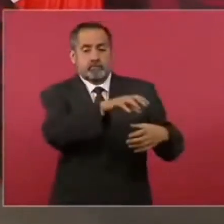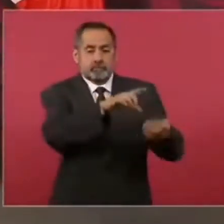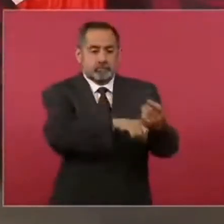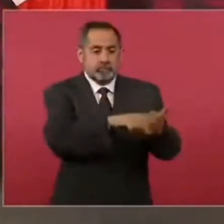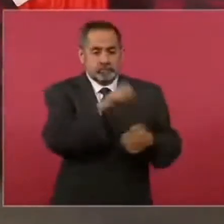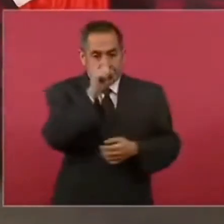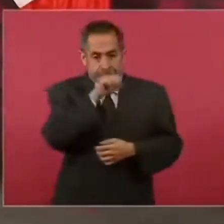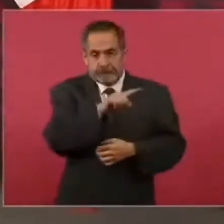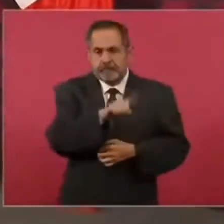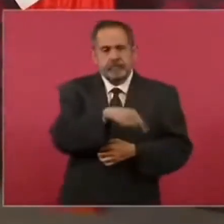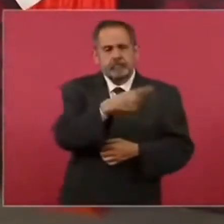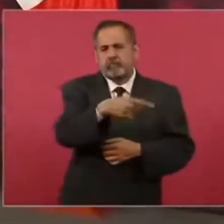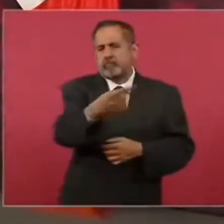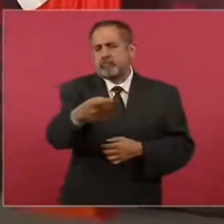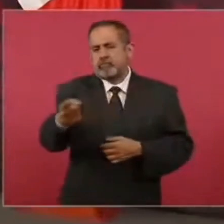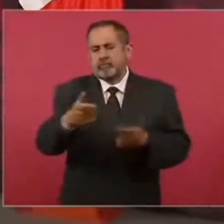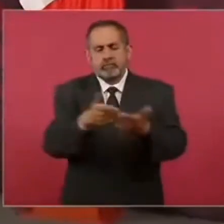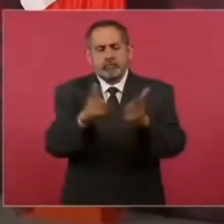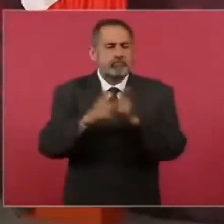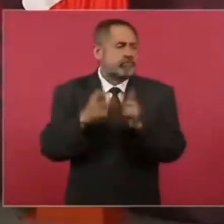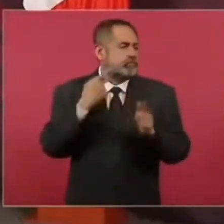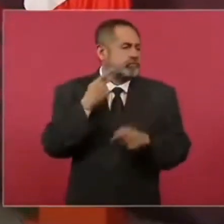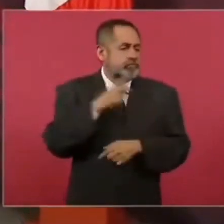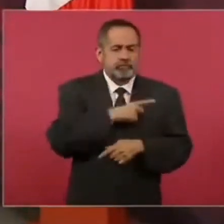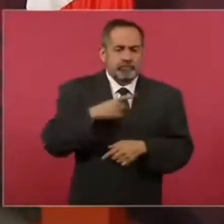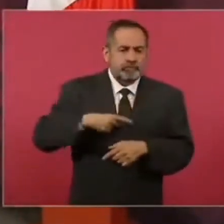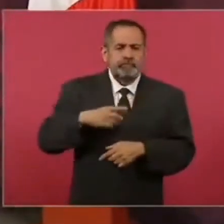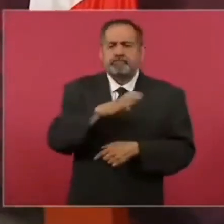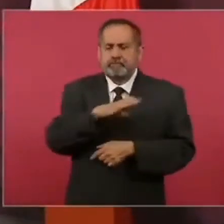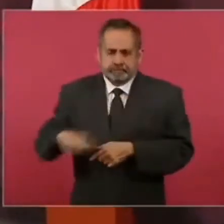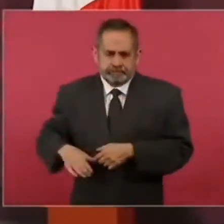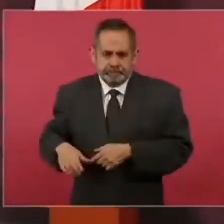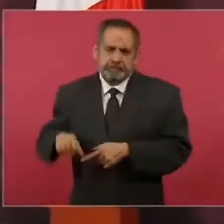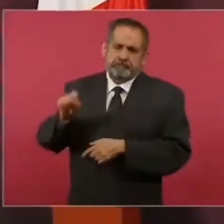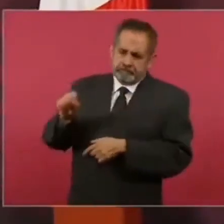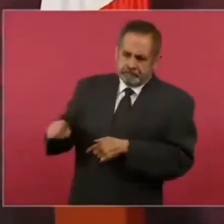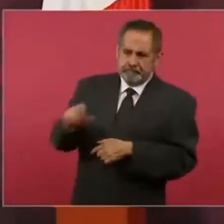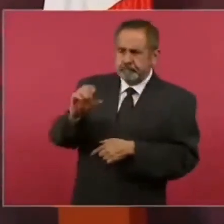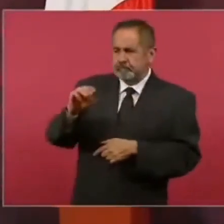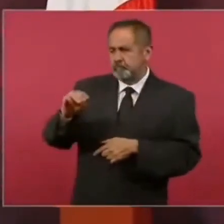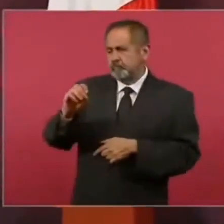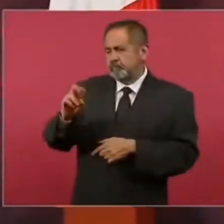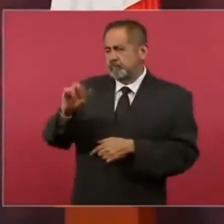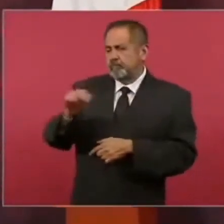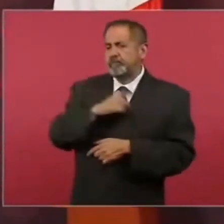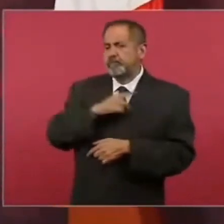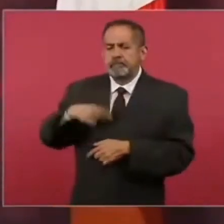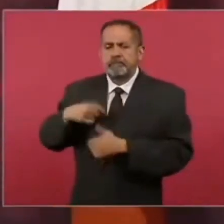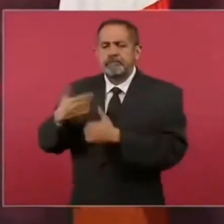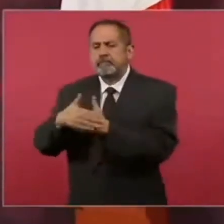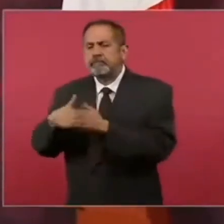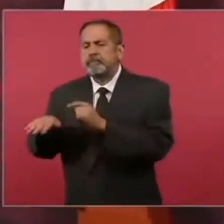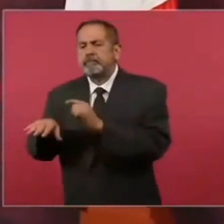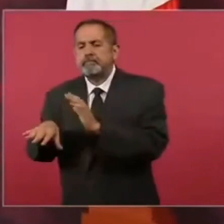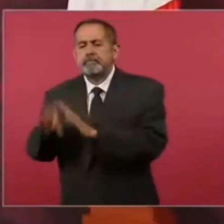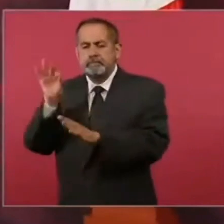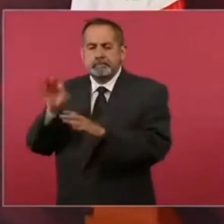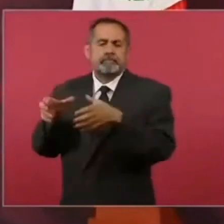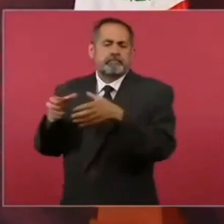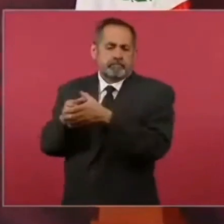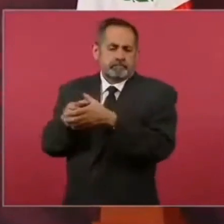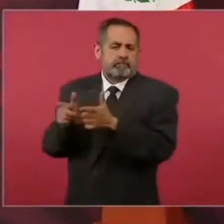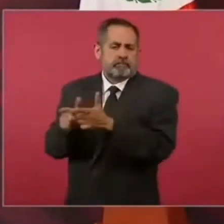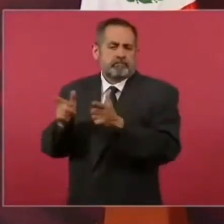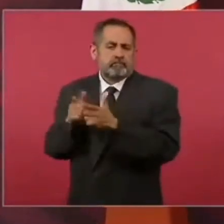de otros partidos y de Morena y la coalición, ¿no?, que